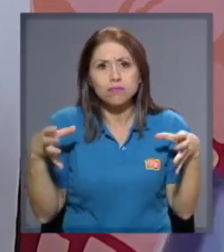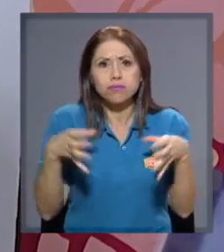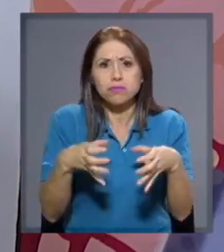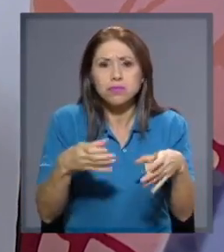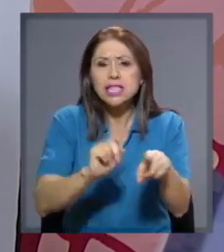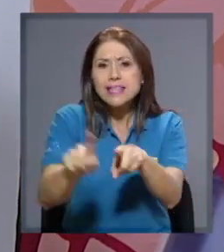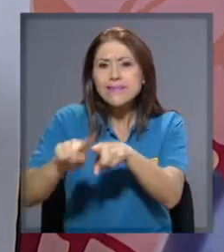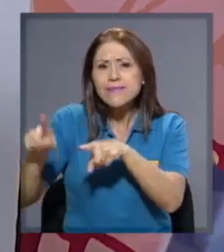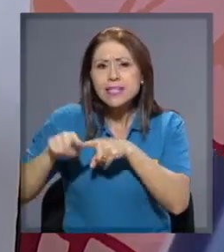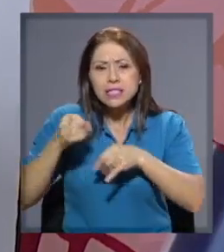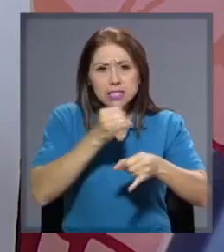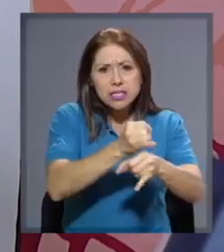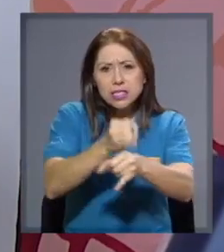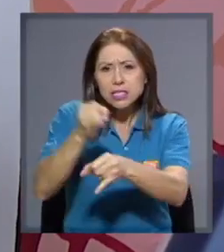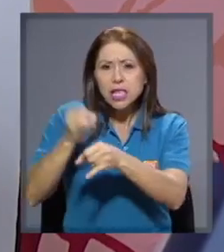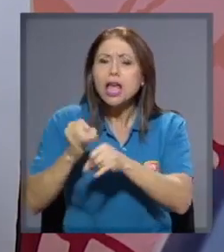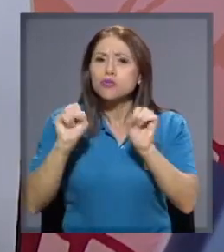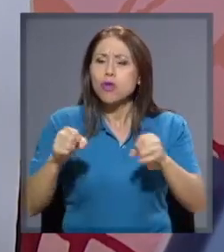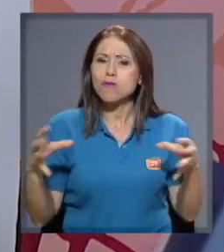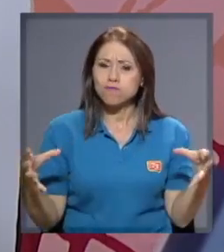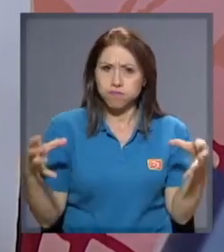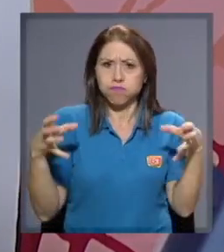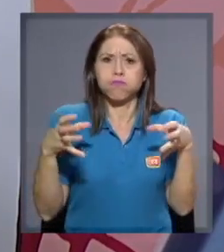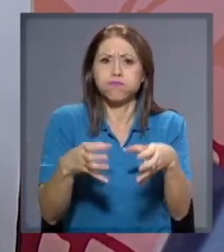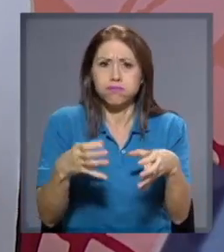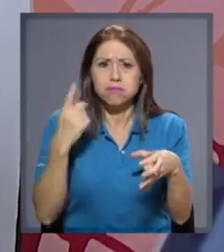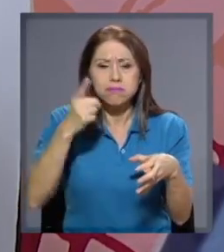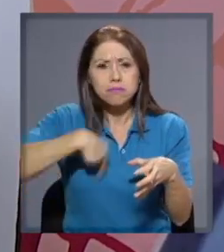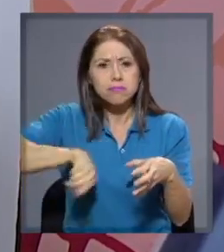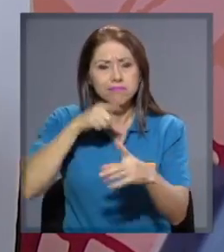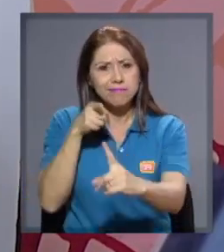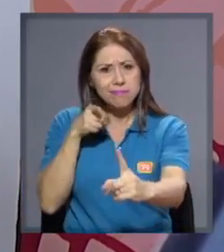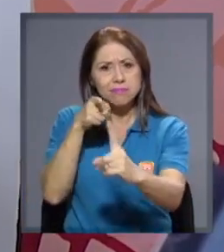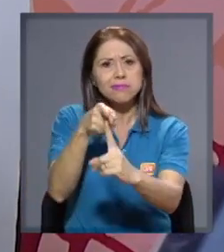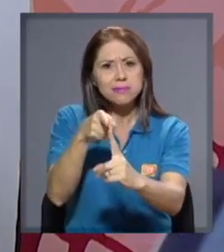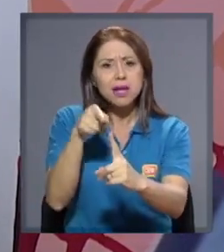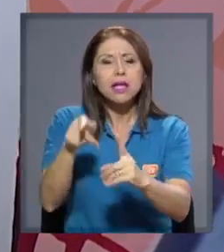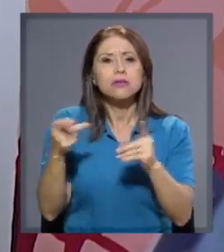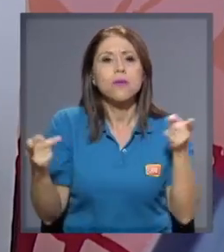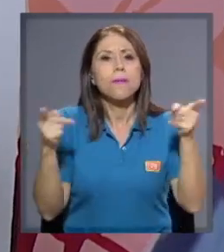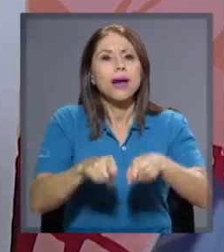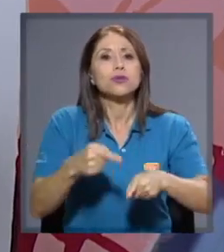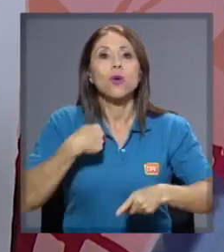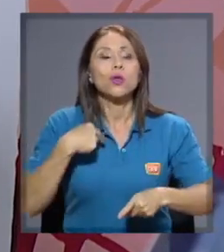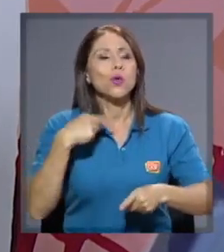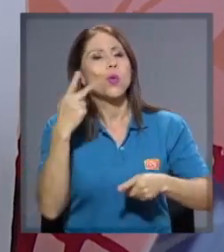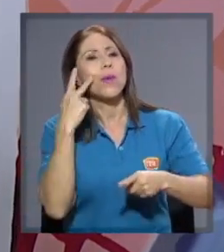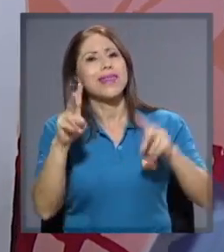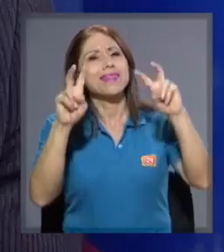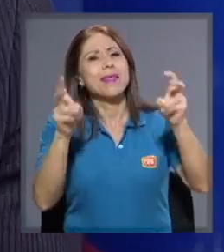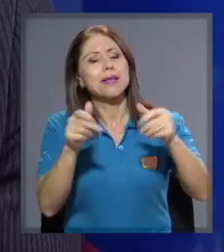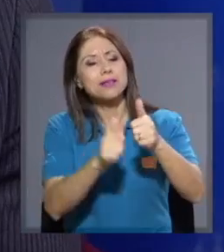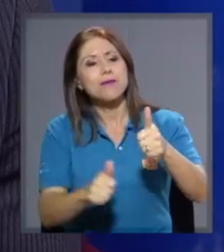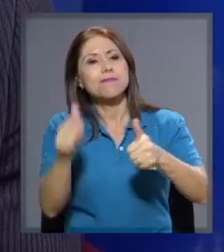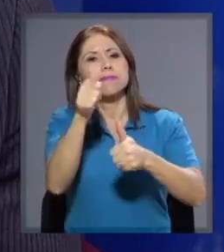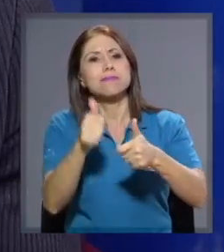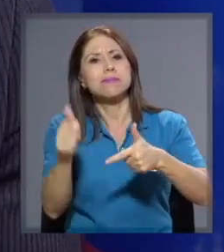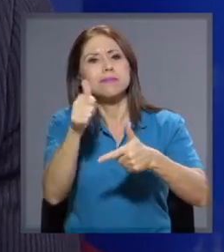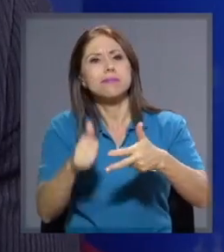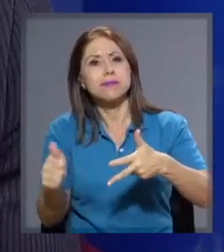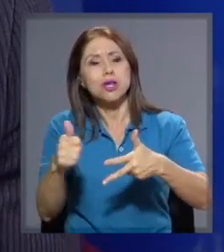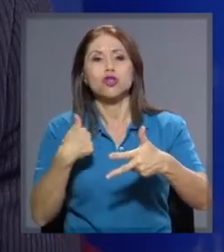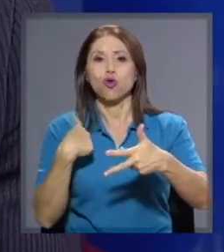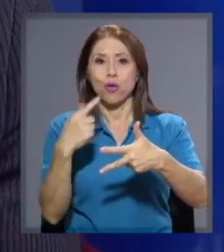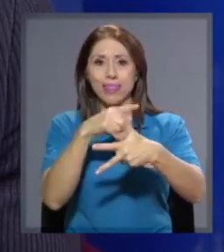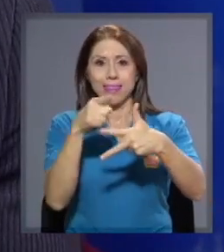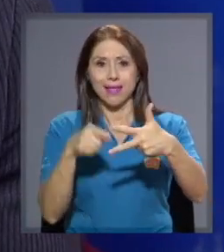diferentes entidades en función de poder direccionar nos y eso pasa básicamente cuando uno tiene prioridades yo tengo tres prioridades